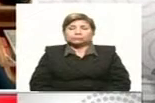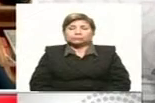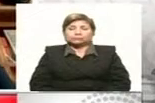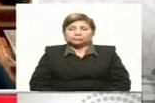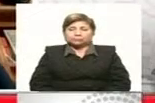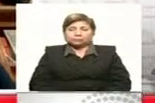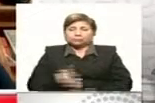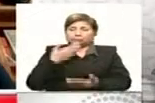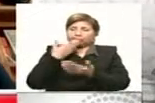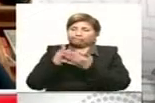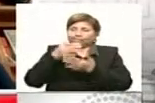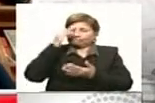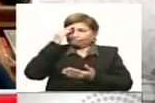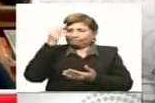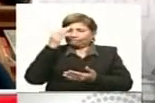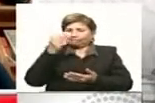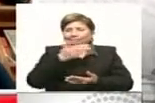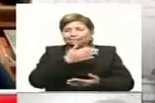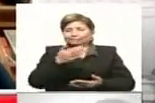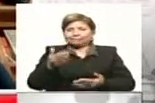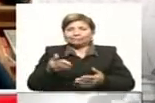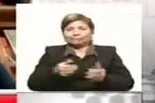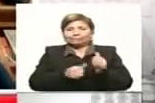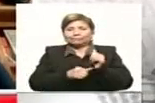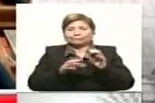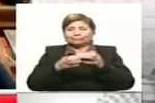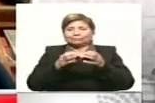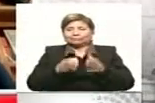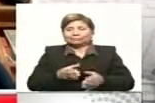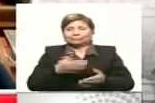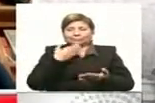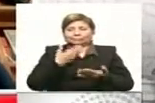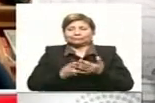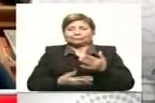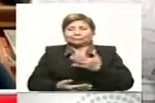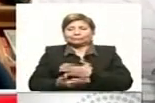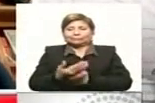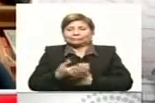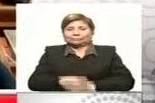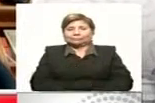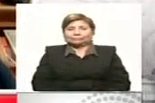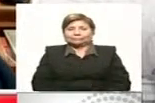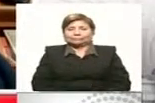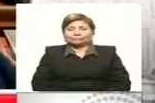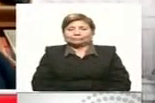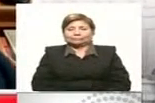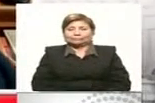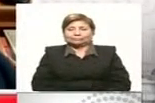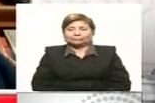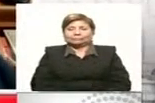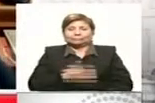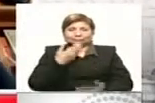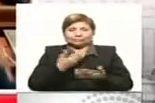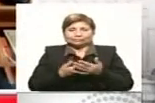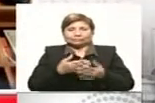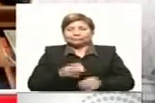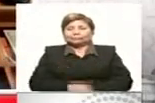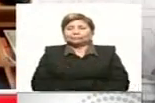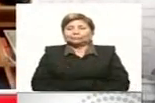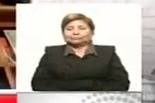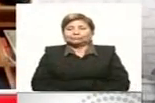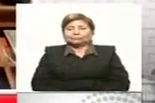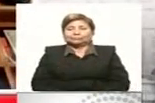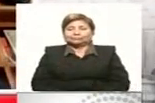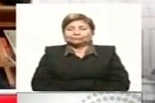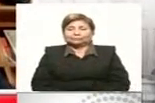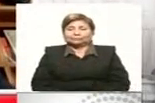presidente, y un saludo a los señores congresistas. Muy buenos días. Gracias, señor ministro. Muy amable.